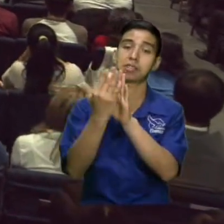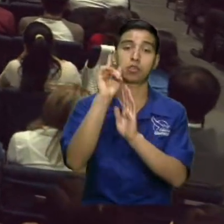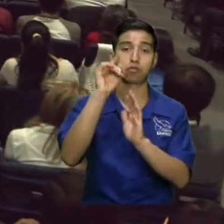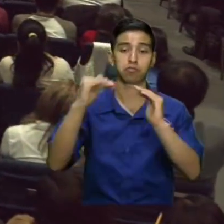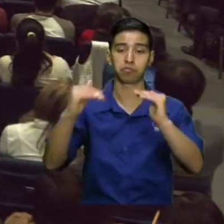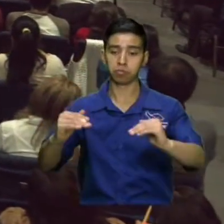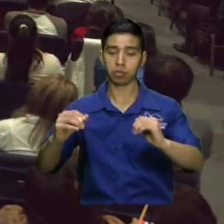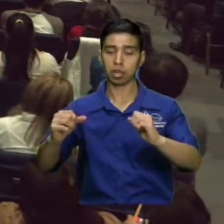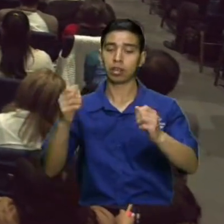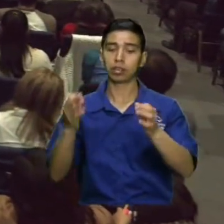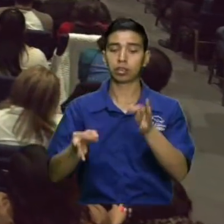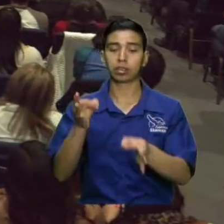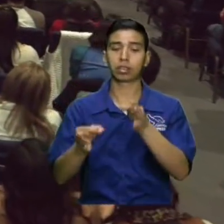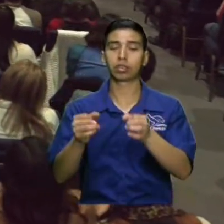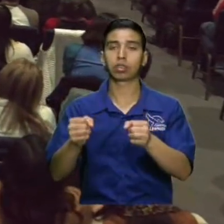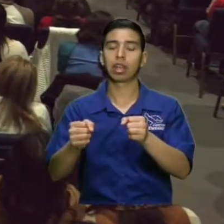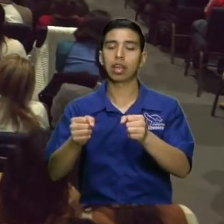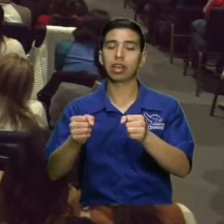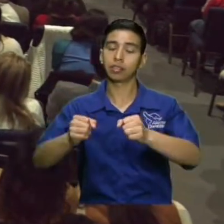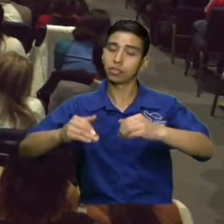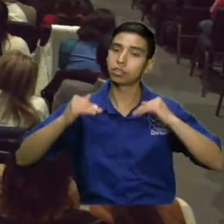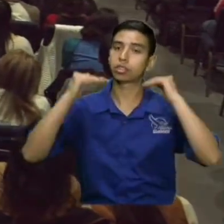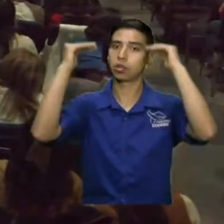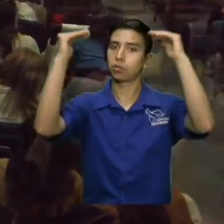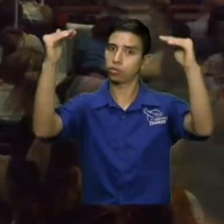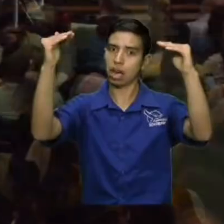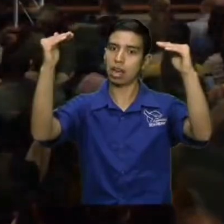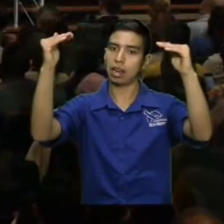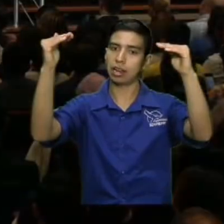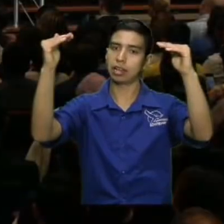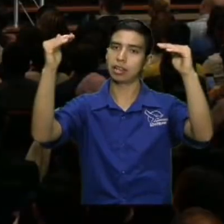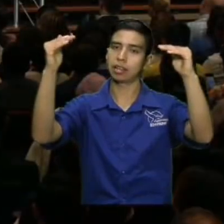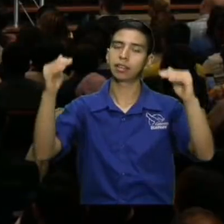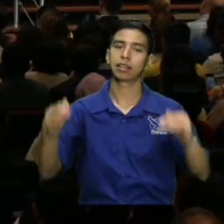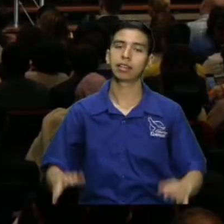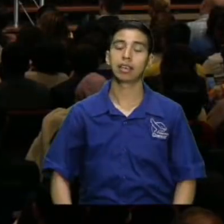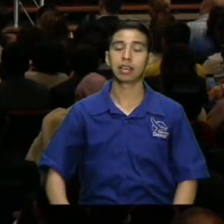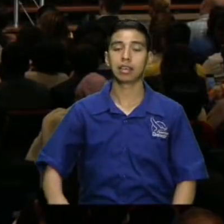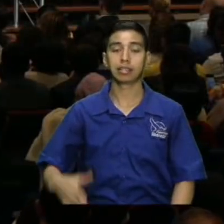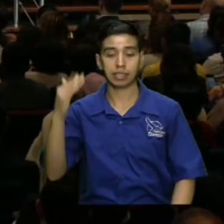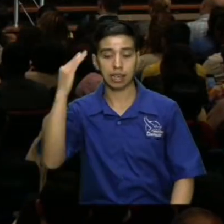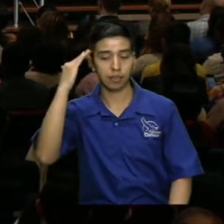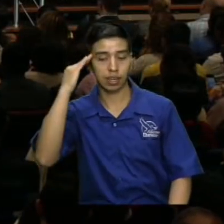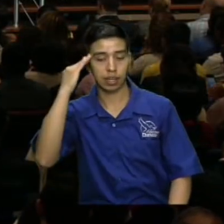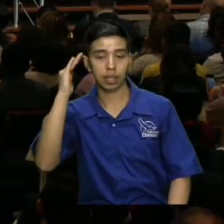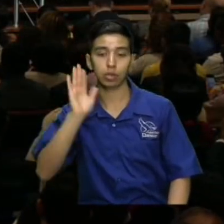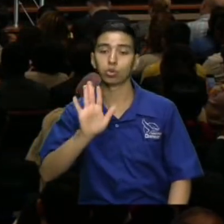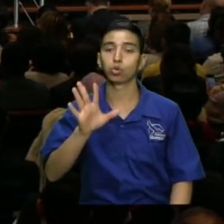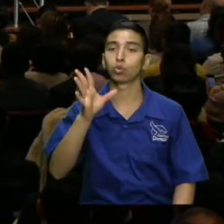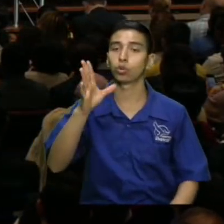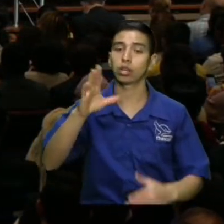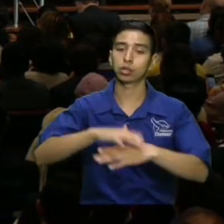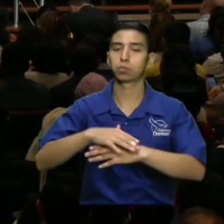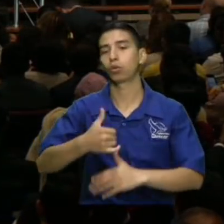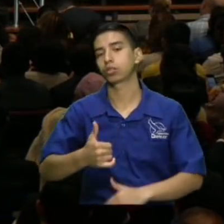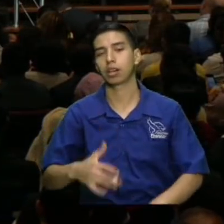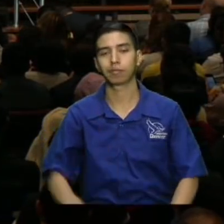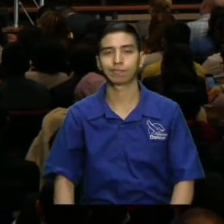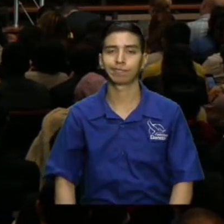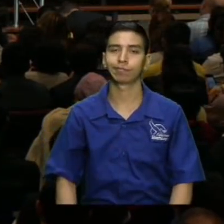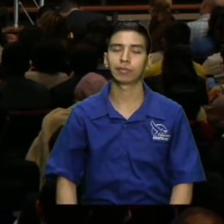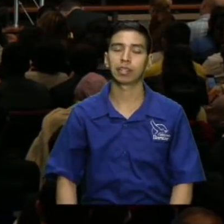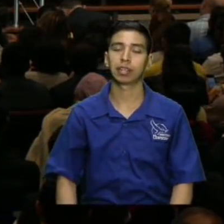Entonces, hoy yo no estoy hablando de que vayamos a ser maleducados con el Señor, pero sí que nos presentemos ante